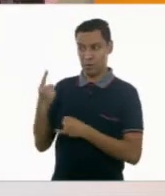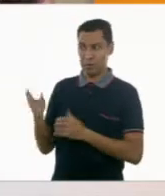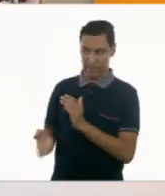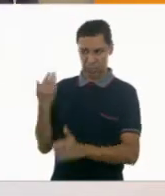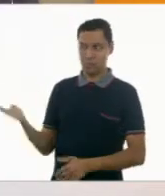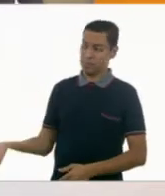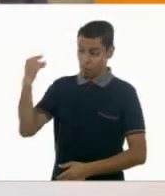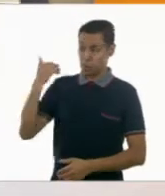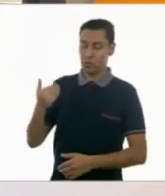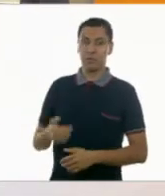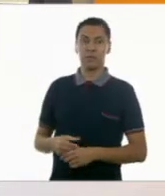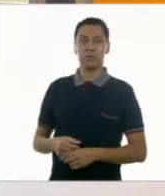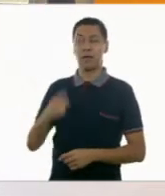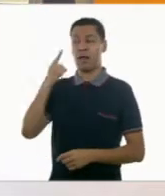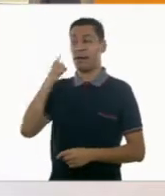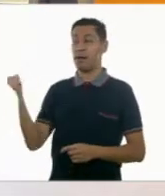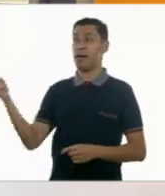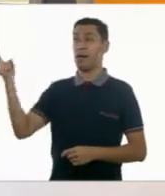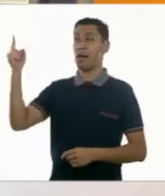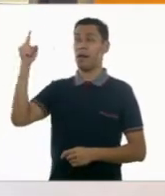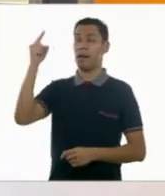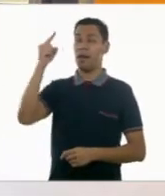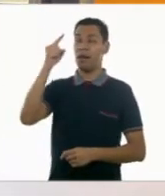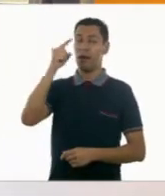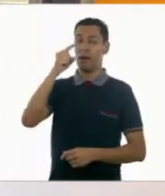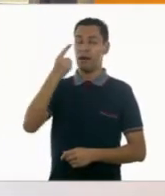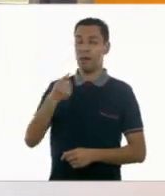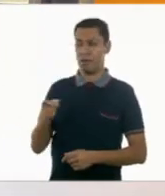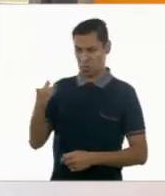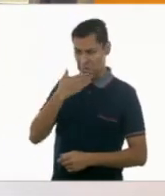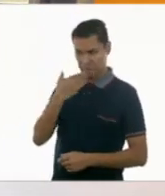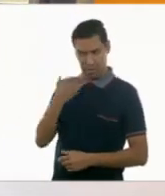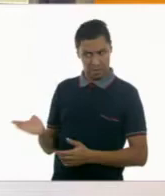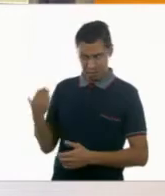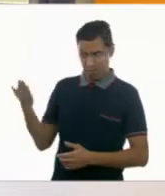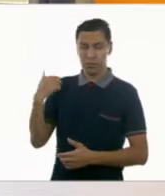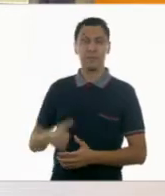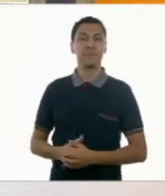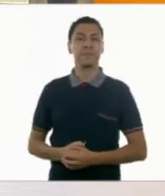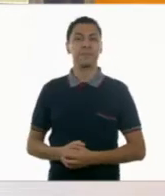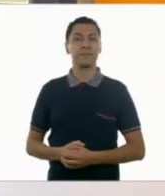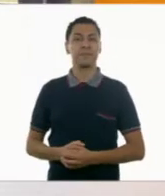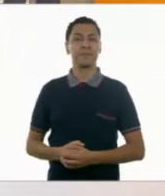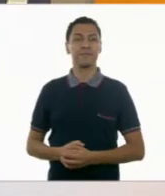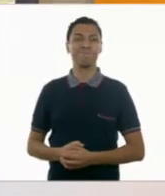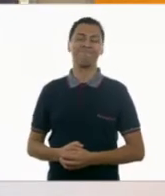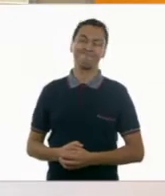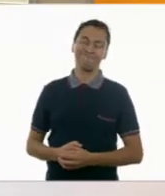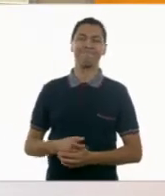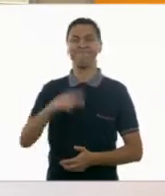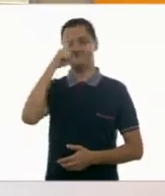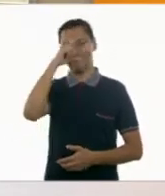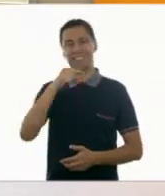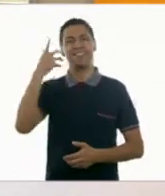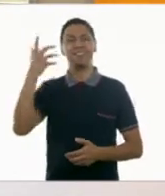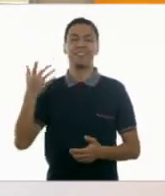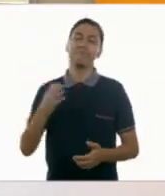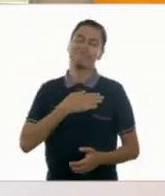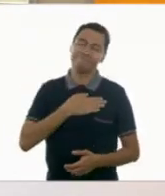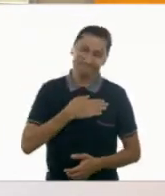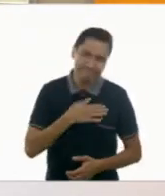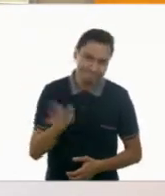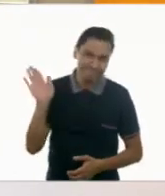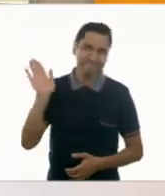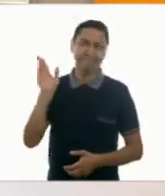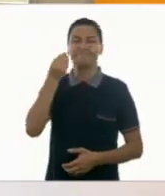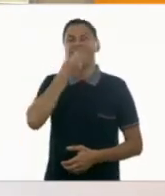vamos midiendo. Lo estás haciendo muy bien. ¡Uy! ¡Híjole! Bueno, me